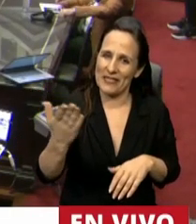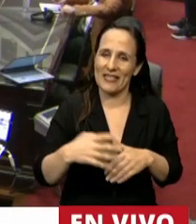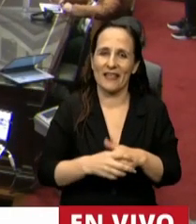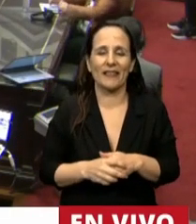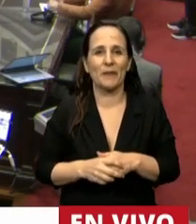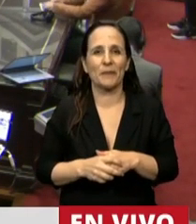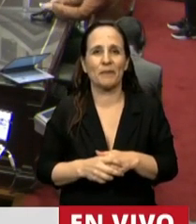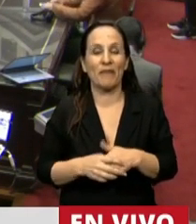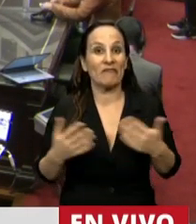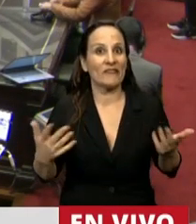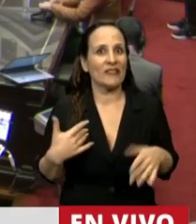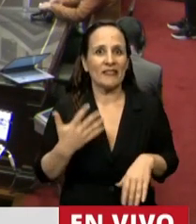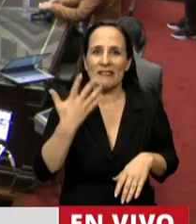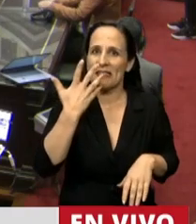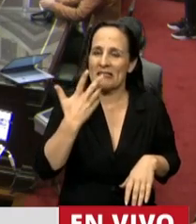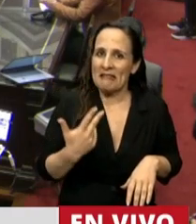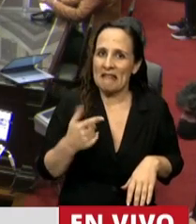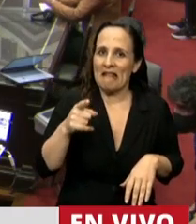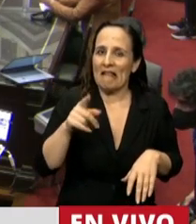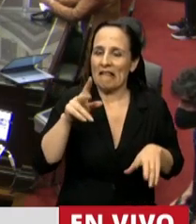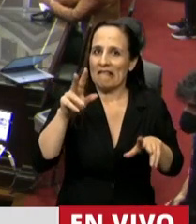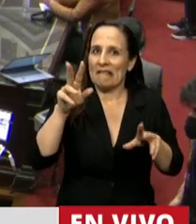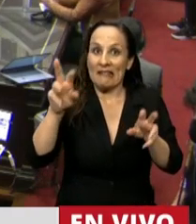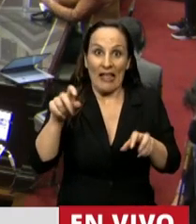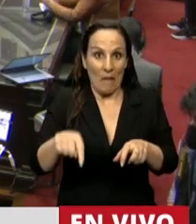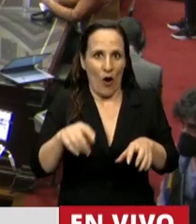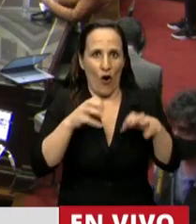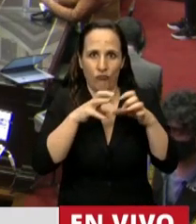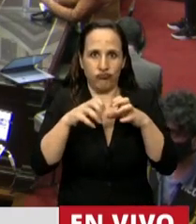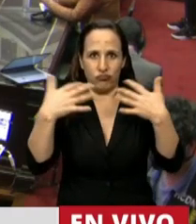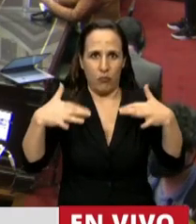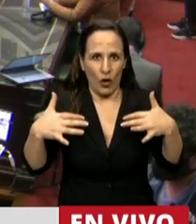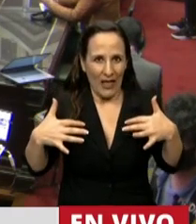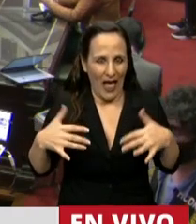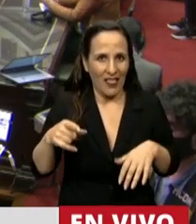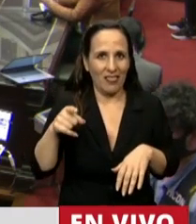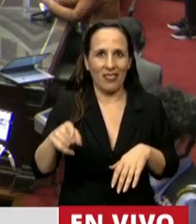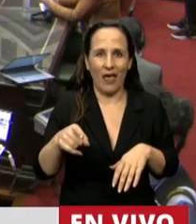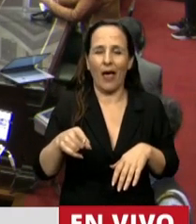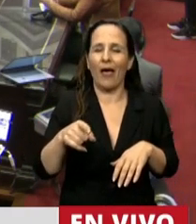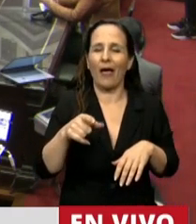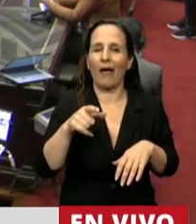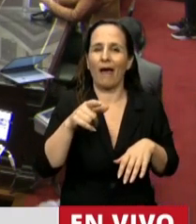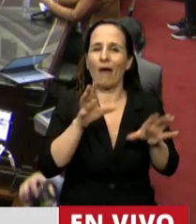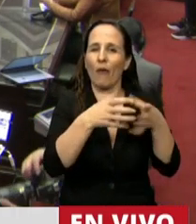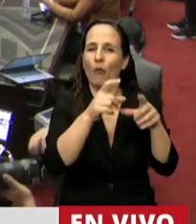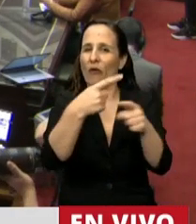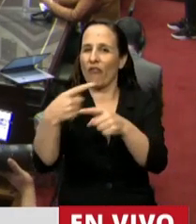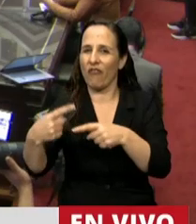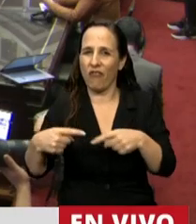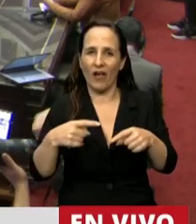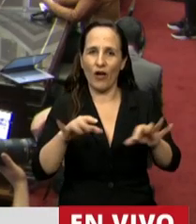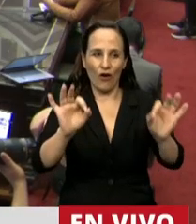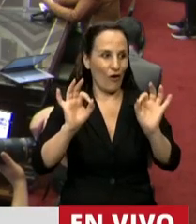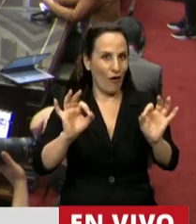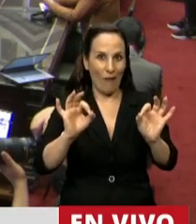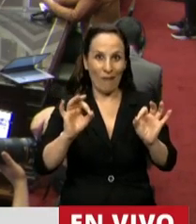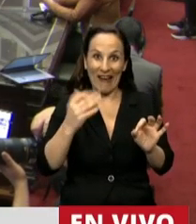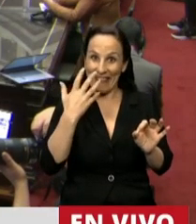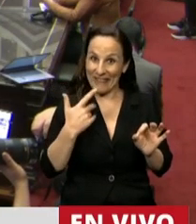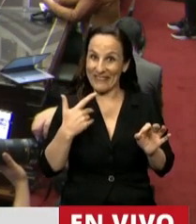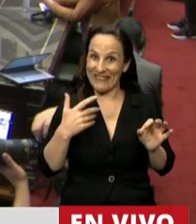me hubiera gustado que en temas tan importantes como los que estamos debatiendo hoy estuvieran sentados todos los bloques de este Congreso.